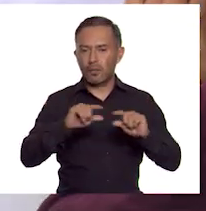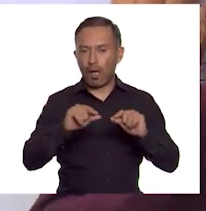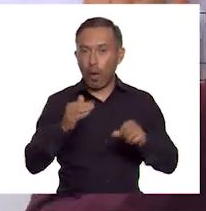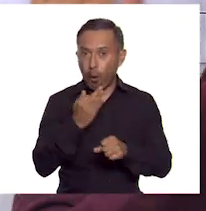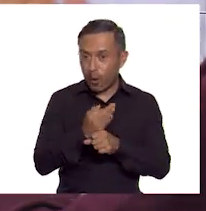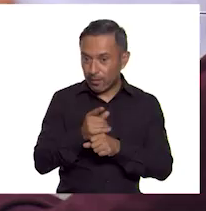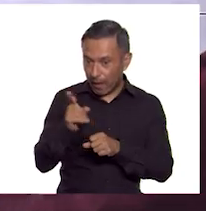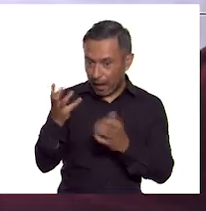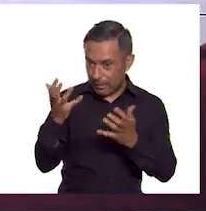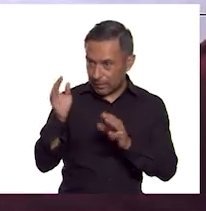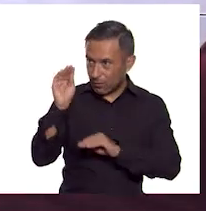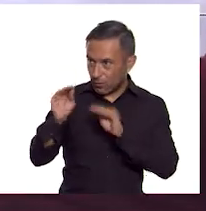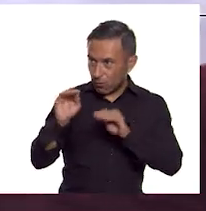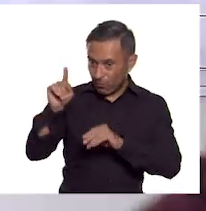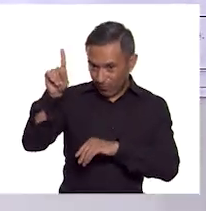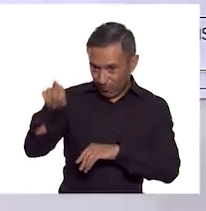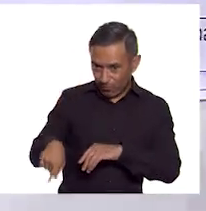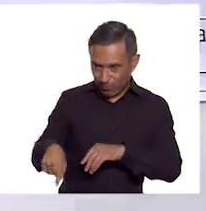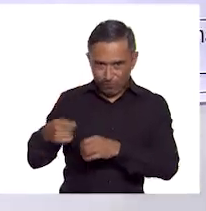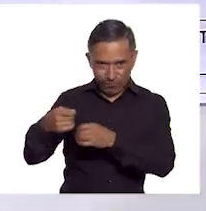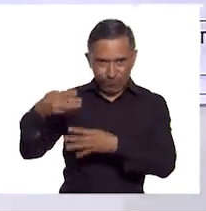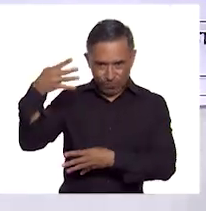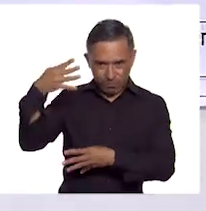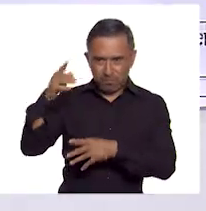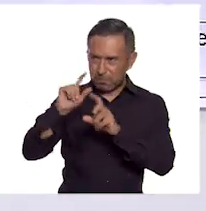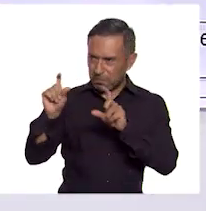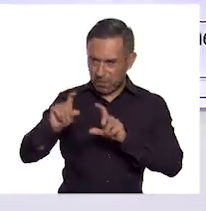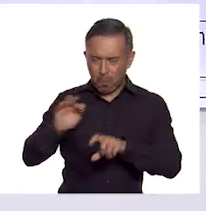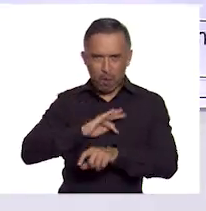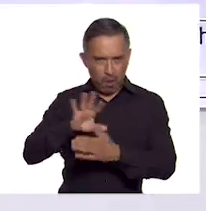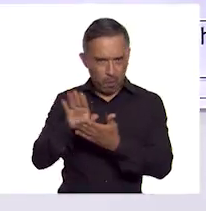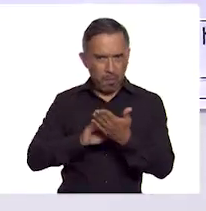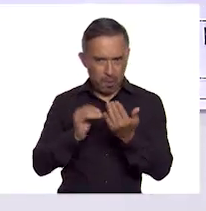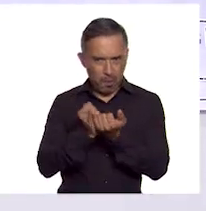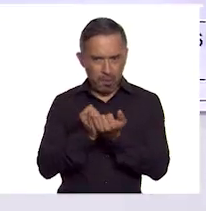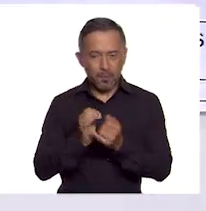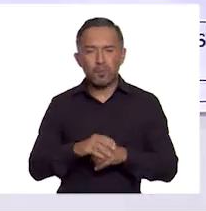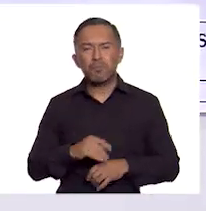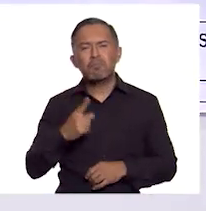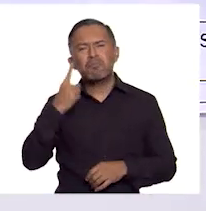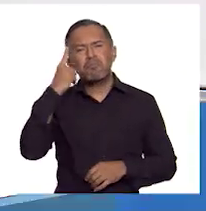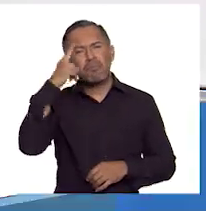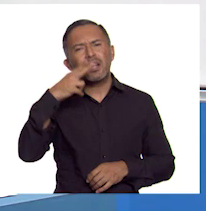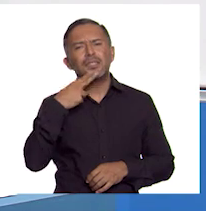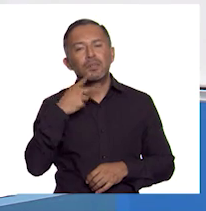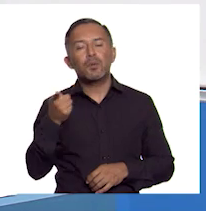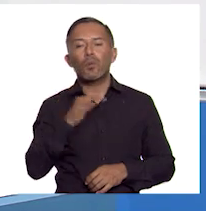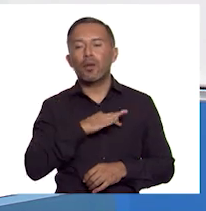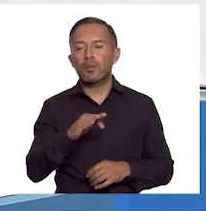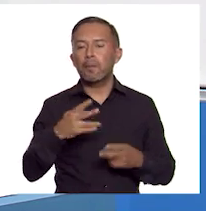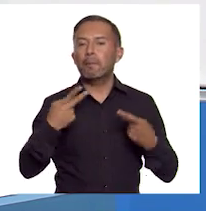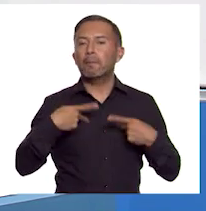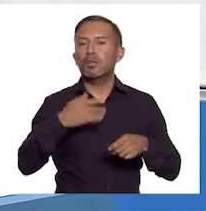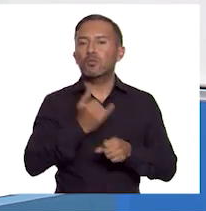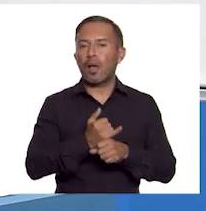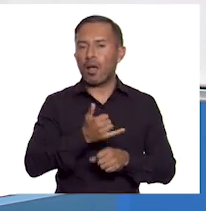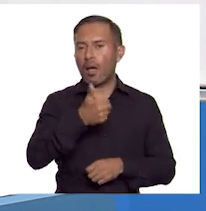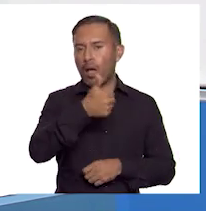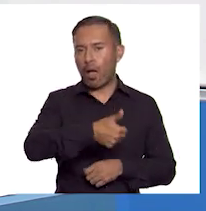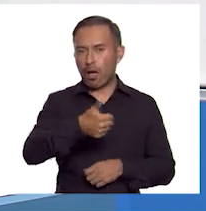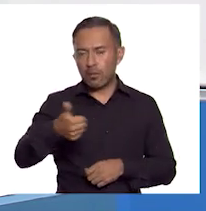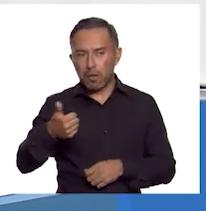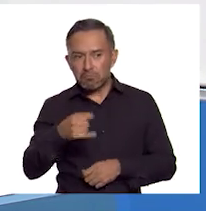llenar, esta que tenemos aquí en el pizarrón precisamente. Esto nos permite tener un registro de los personajes que nos